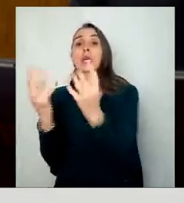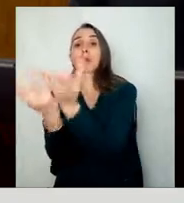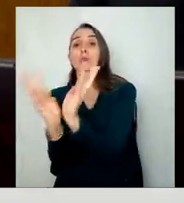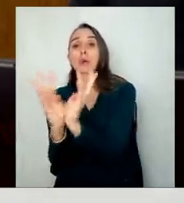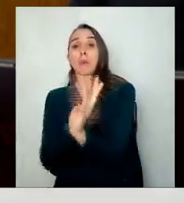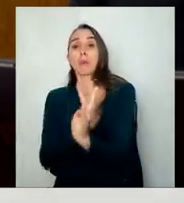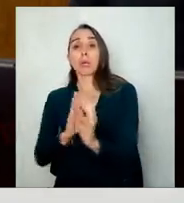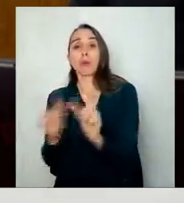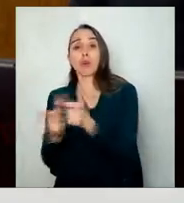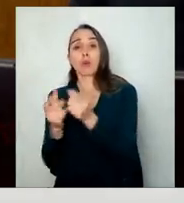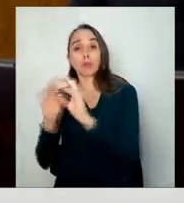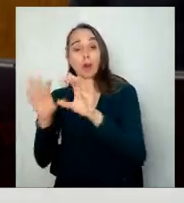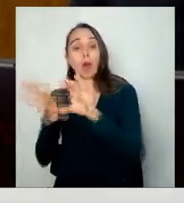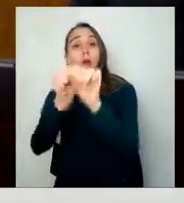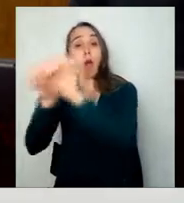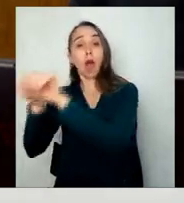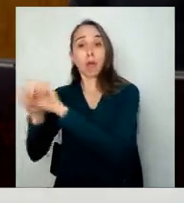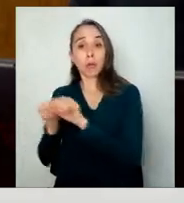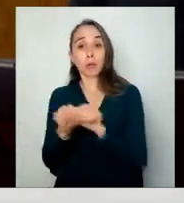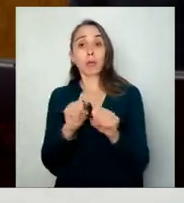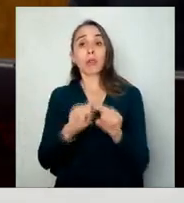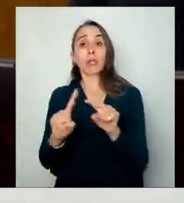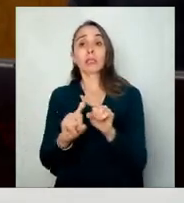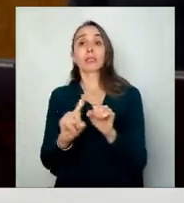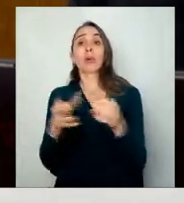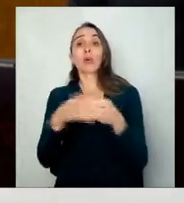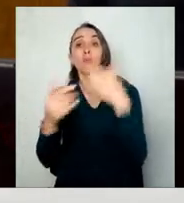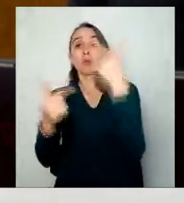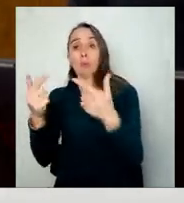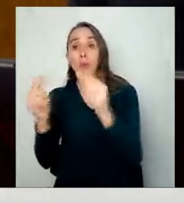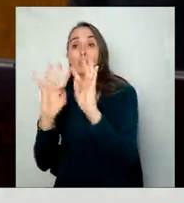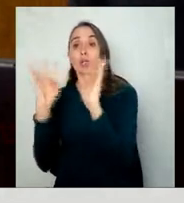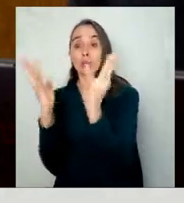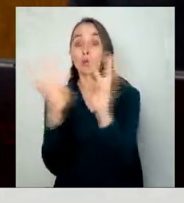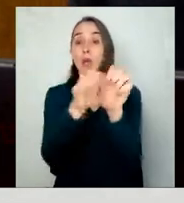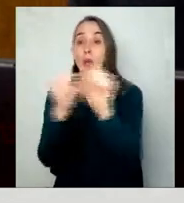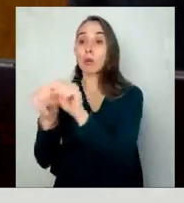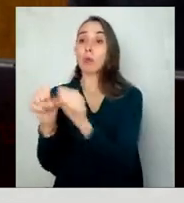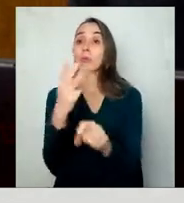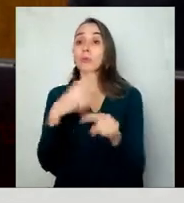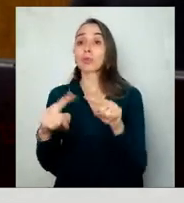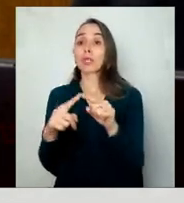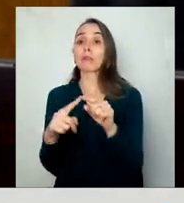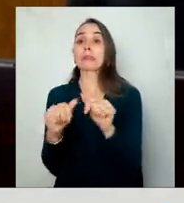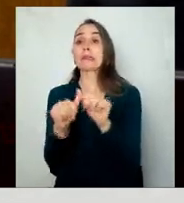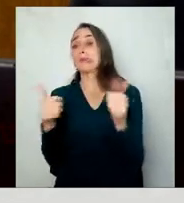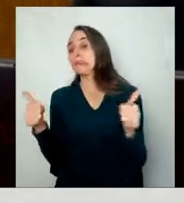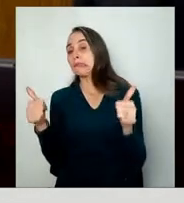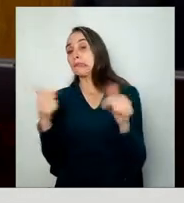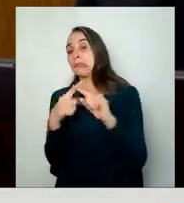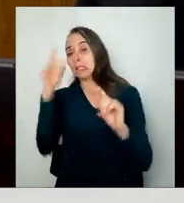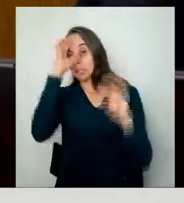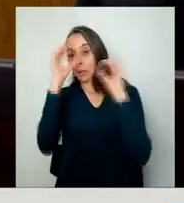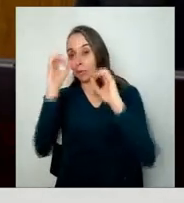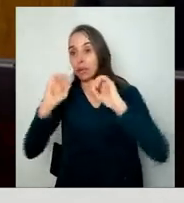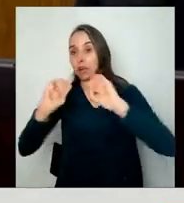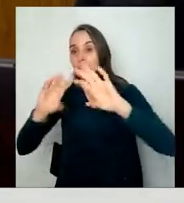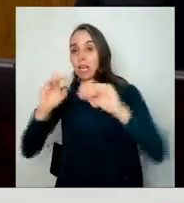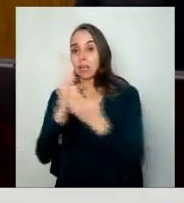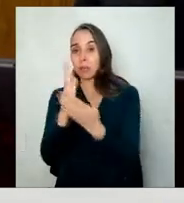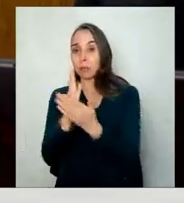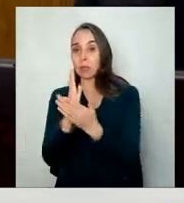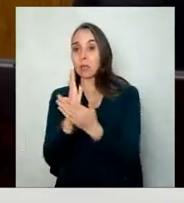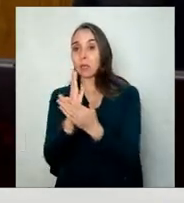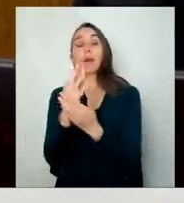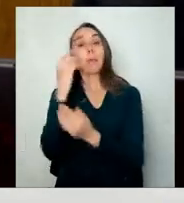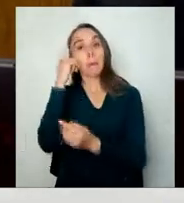que también congregó a distintos sectores políticos que muchas veces no nos encontramos en materia educativa pero cuando hay que poner en